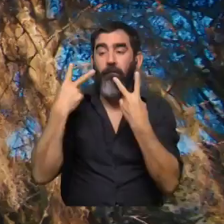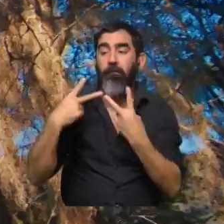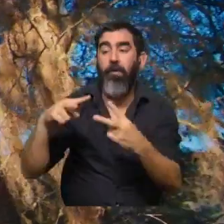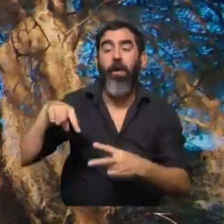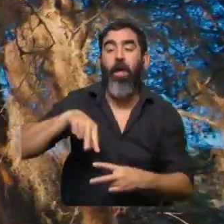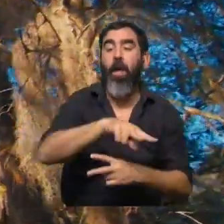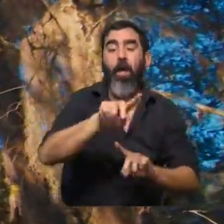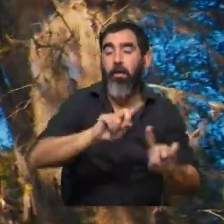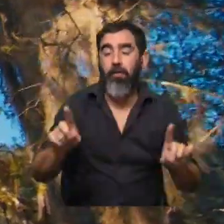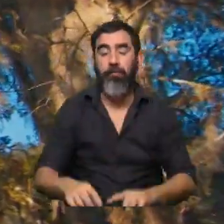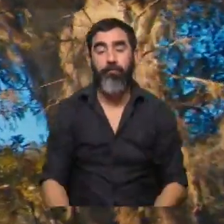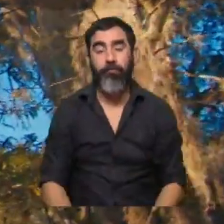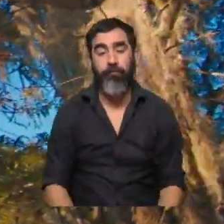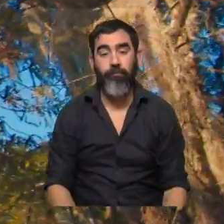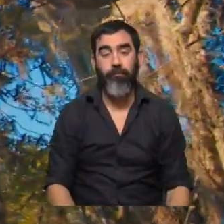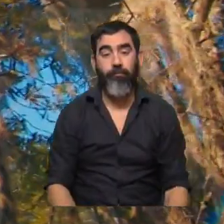traslación.